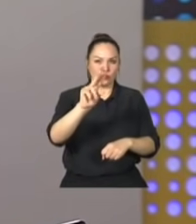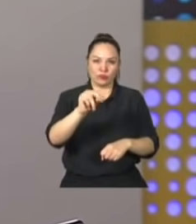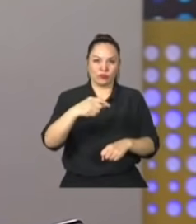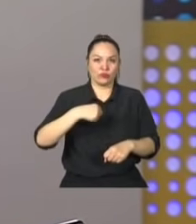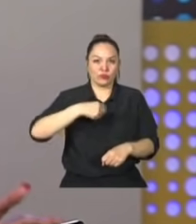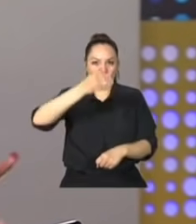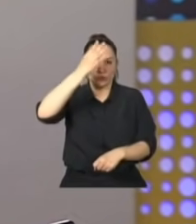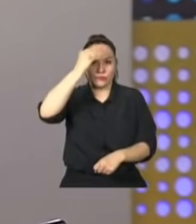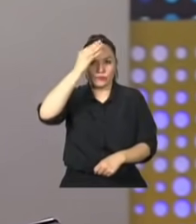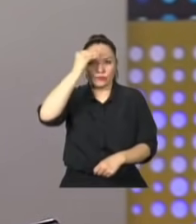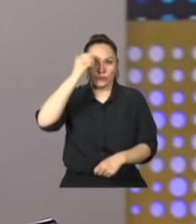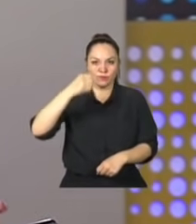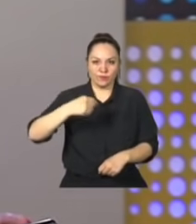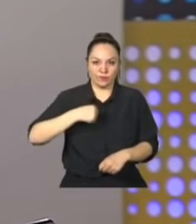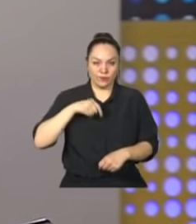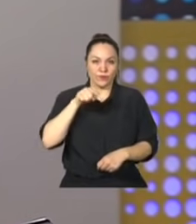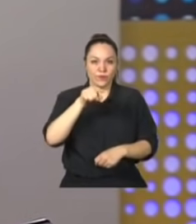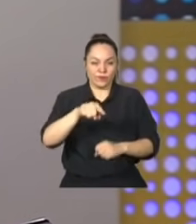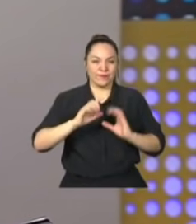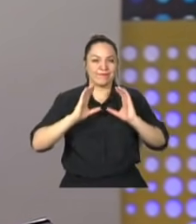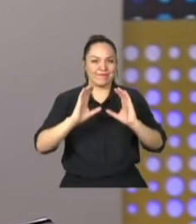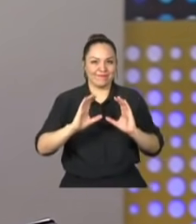aprendí. Yo te voy a cuidar.